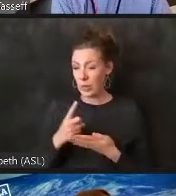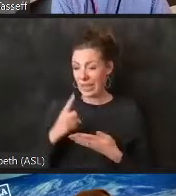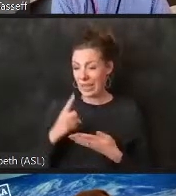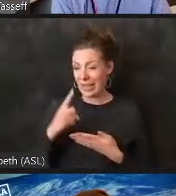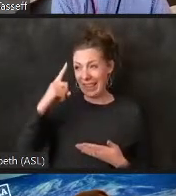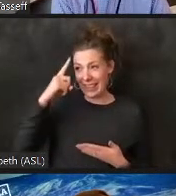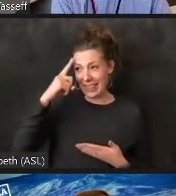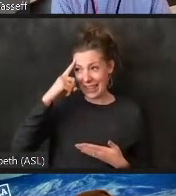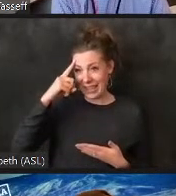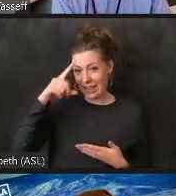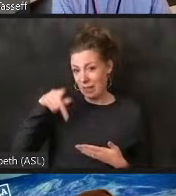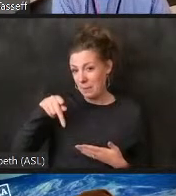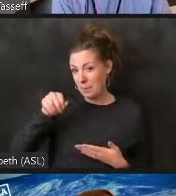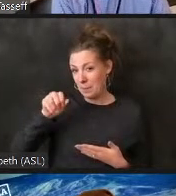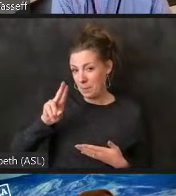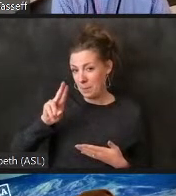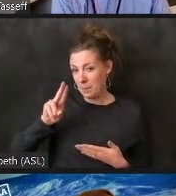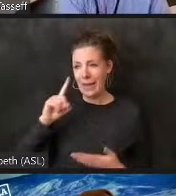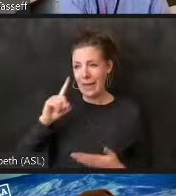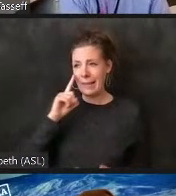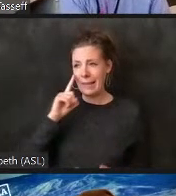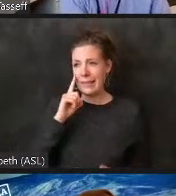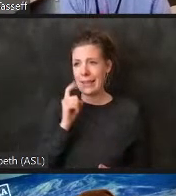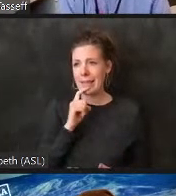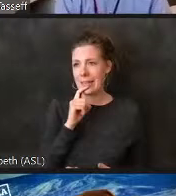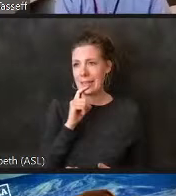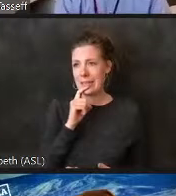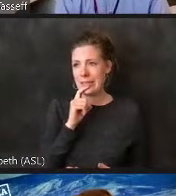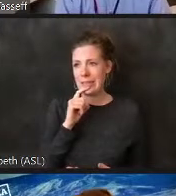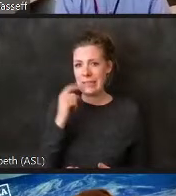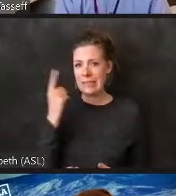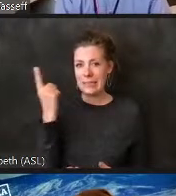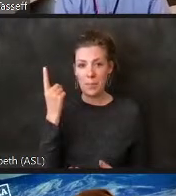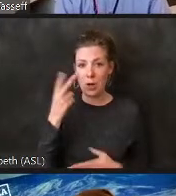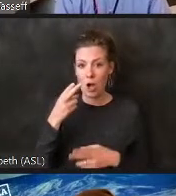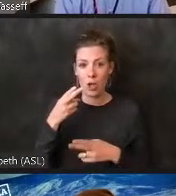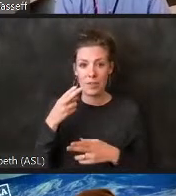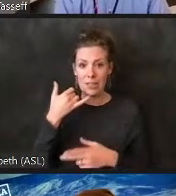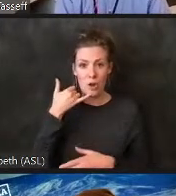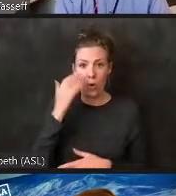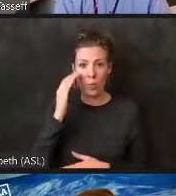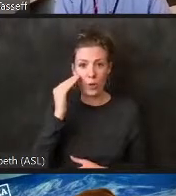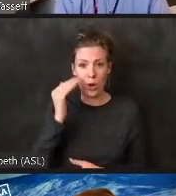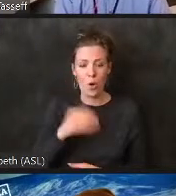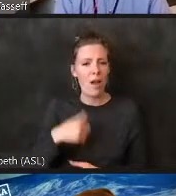recibiendo. Parece que esta semana recibimos.